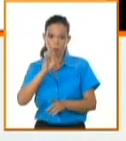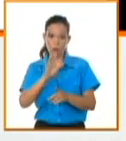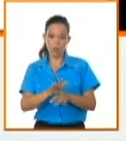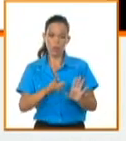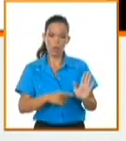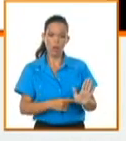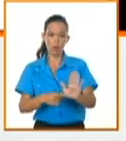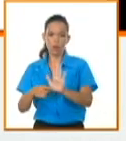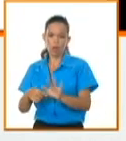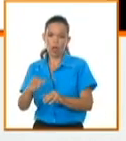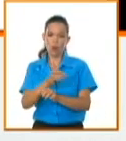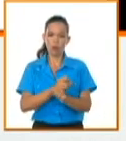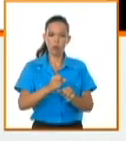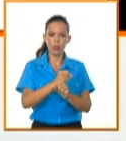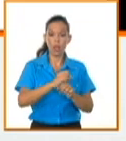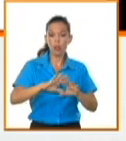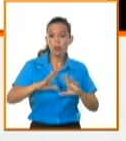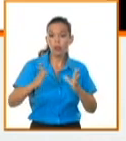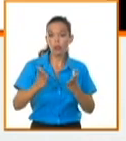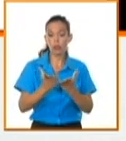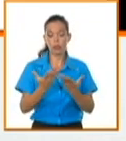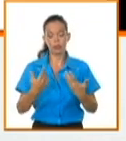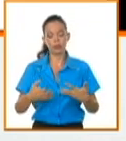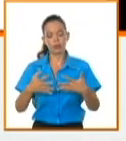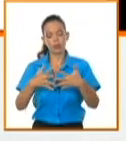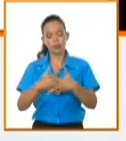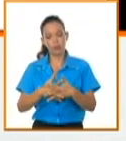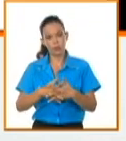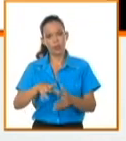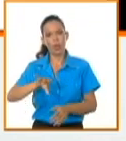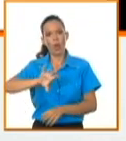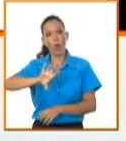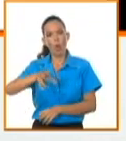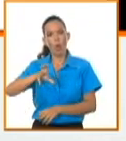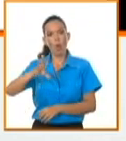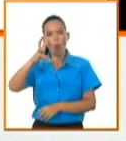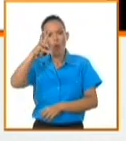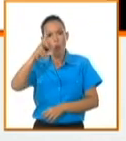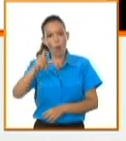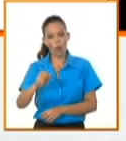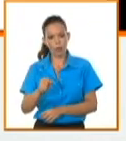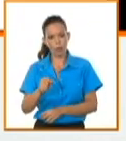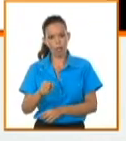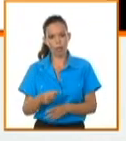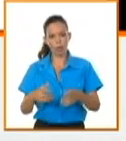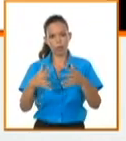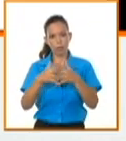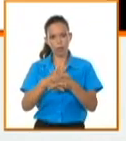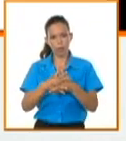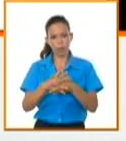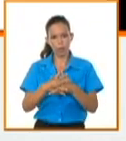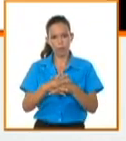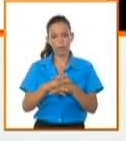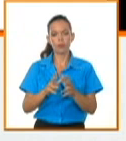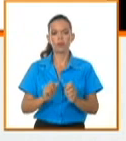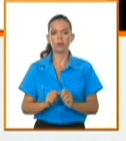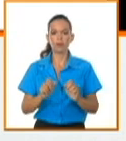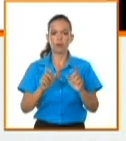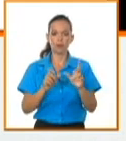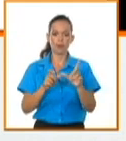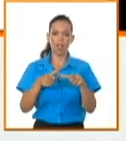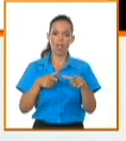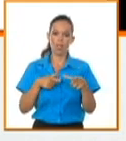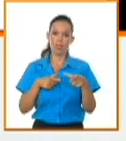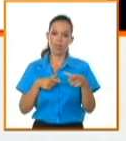todo lo que es la infraestructura de las cuentas bancarias con la banca telefónica yo Me detengo en el caso de la banca telefónica